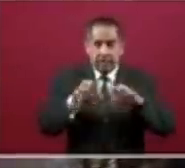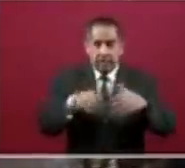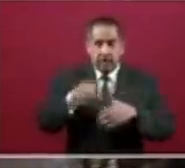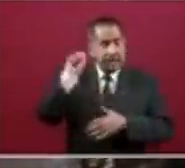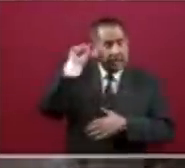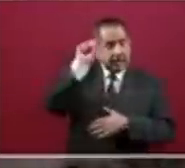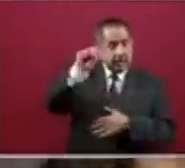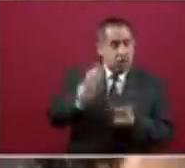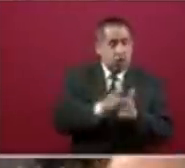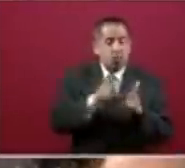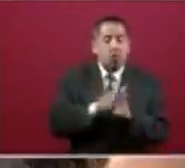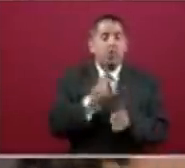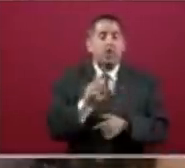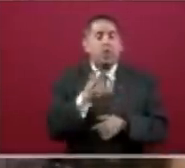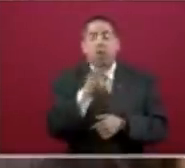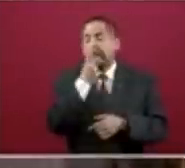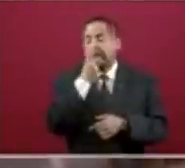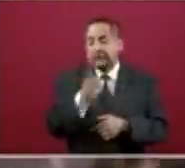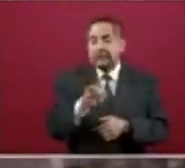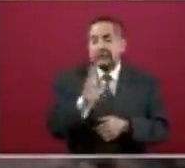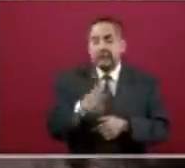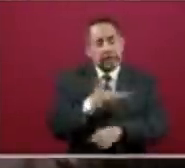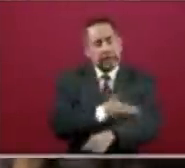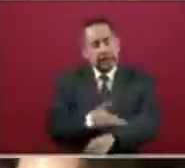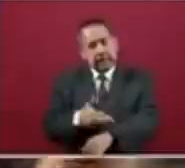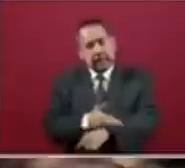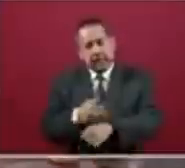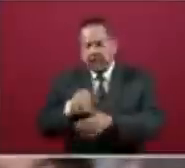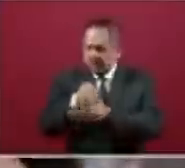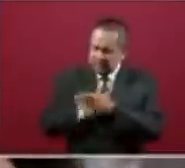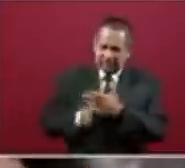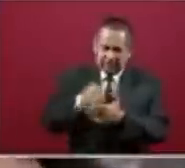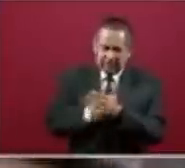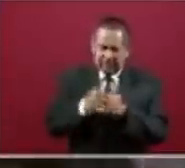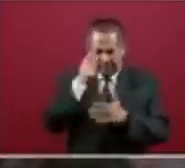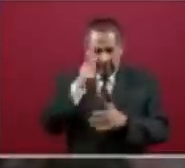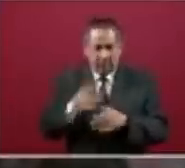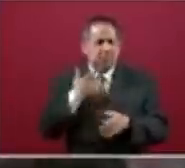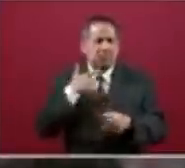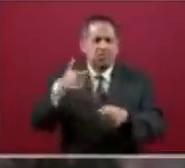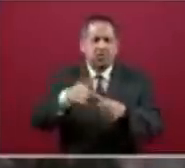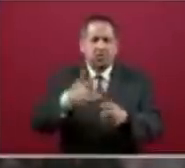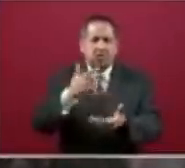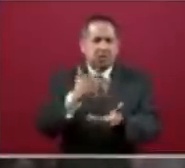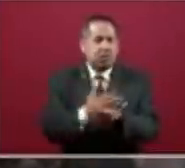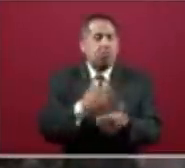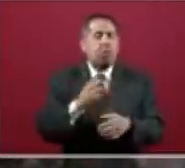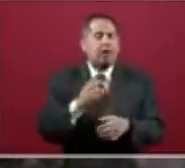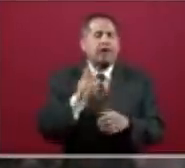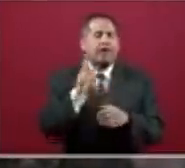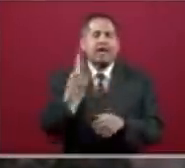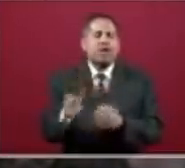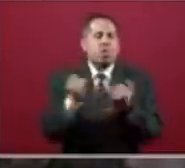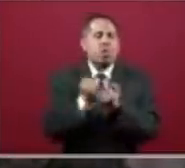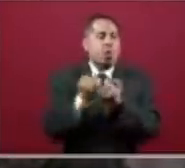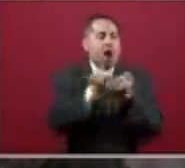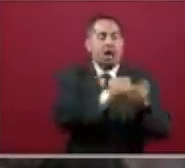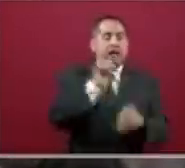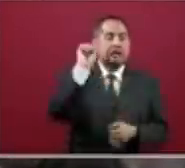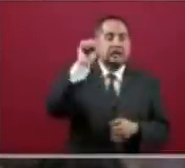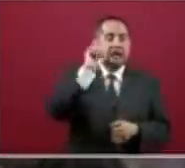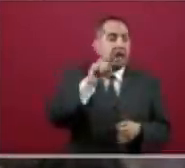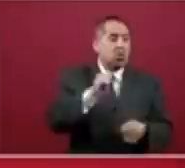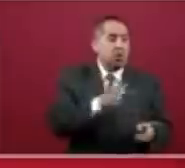la sección 34 dicen que iniciaron su propio combate al huachicoleo de cuotas sindicales. ¿Qué opinión le